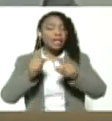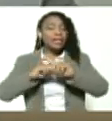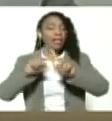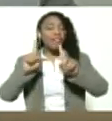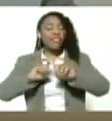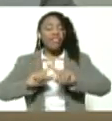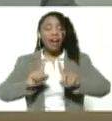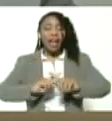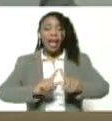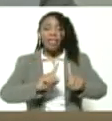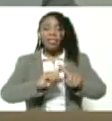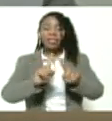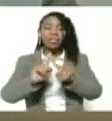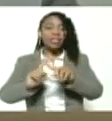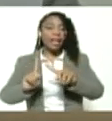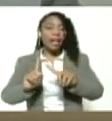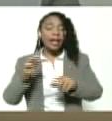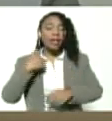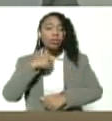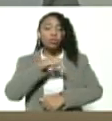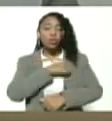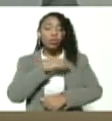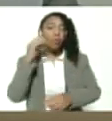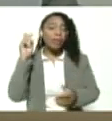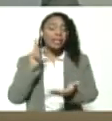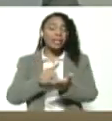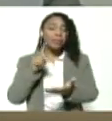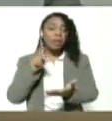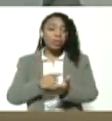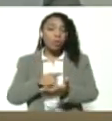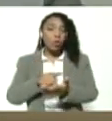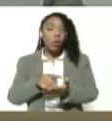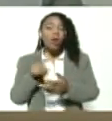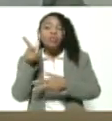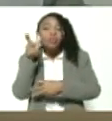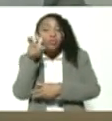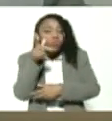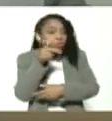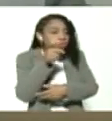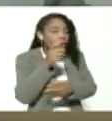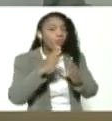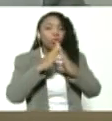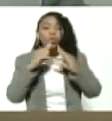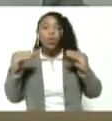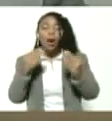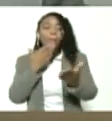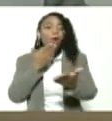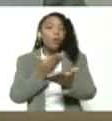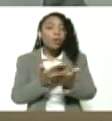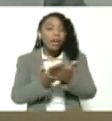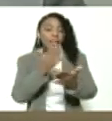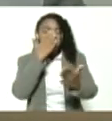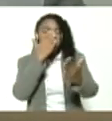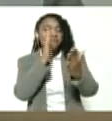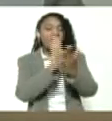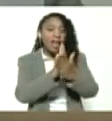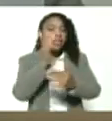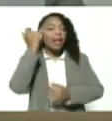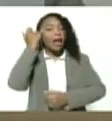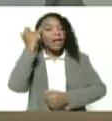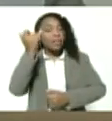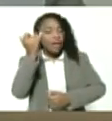Diversos y diferentes somos los que aquí estamos. Escucharemos todas las propuestas, confrontaremos nuestras